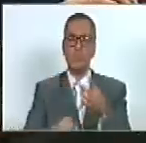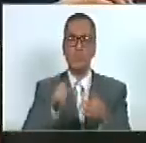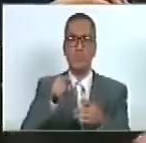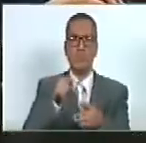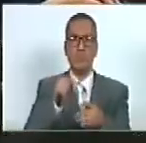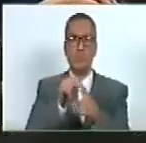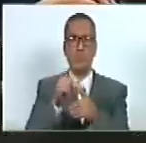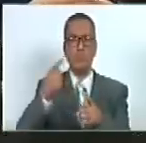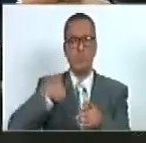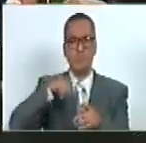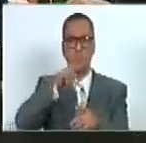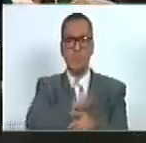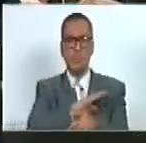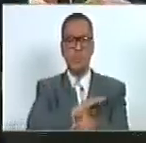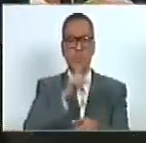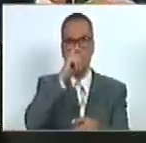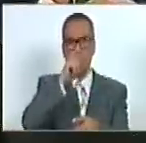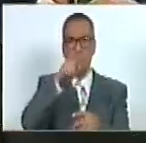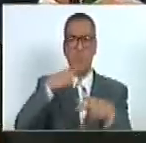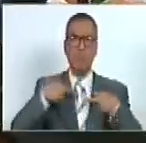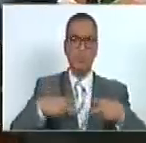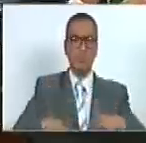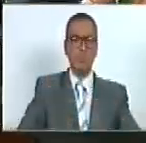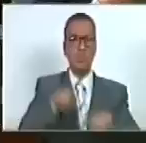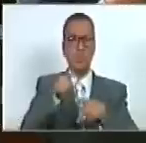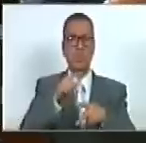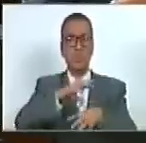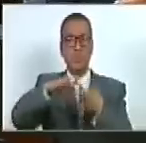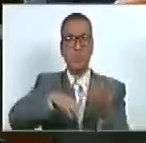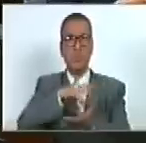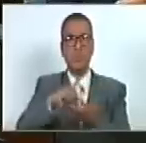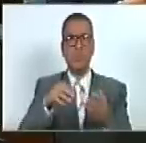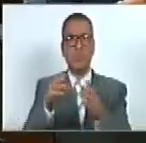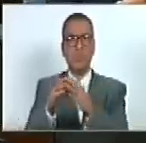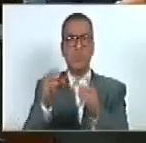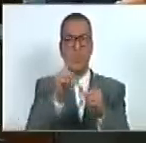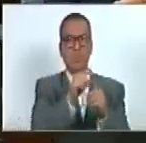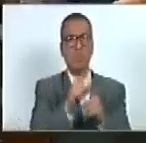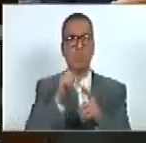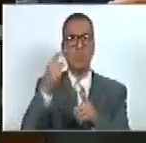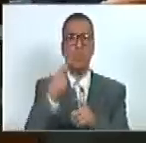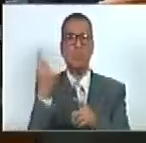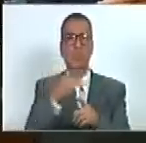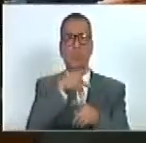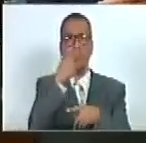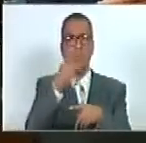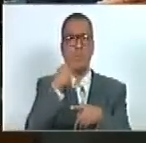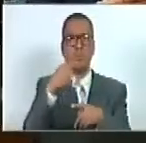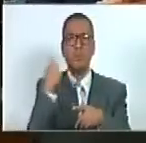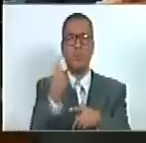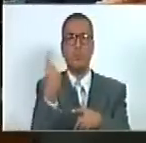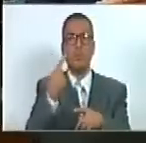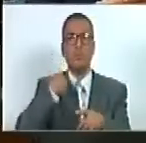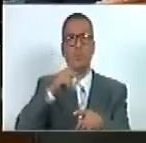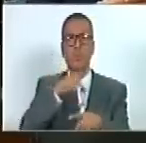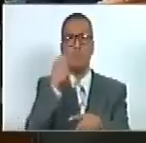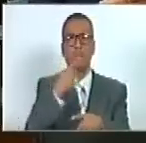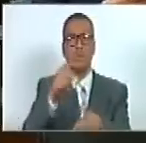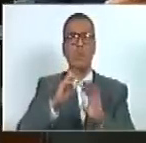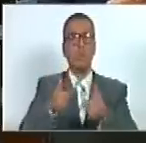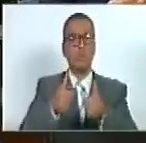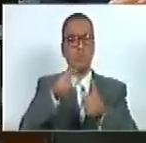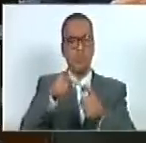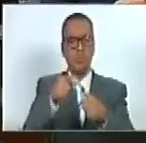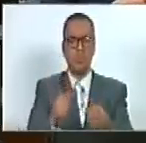aprendizaje he tenido en estos años de vida, es que los problemas entre los políticos solo le importan a los políticos. Es hora de comenzar a